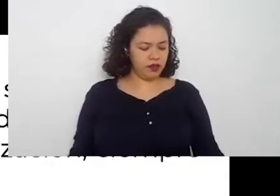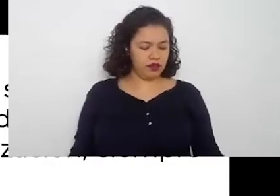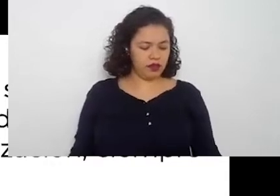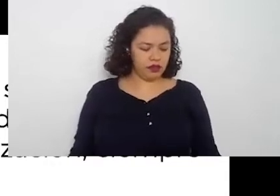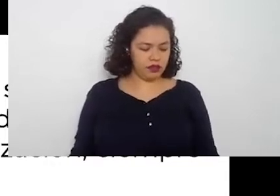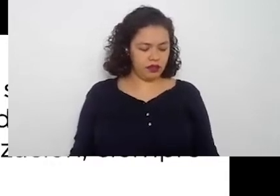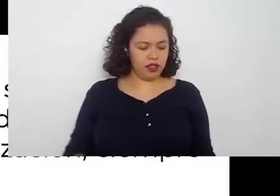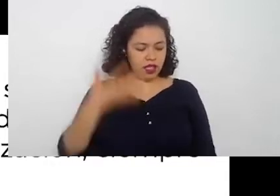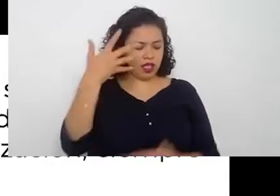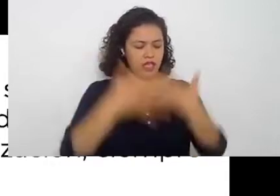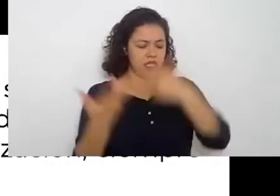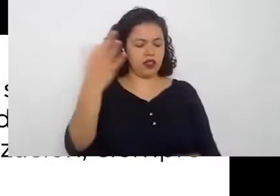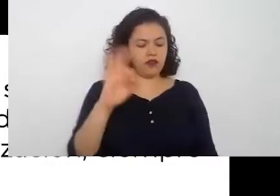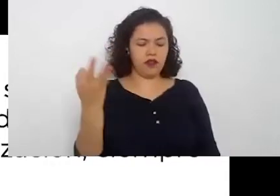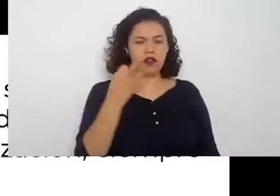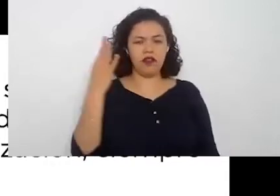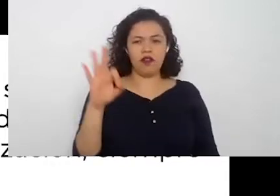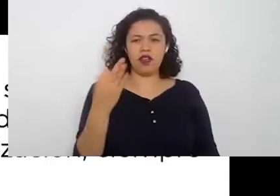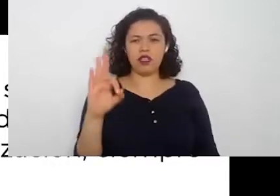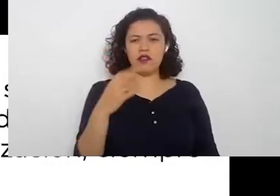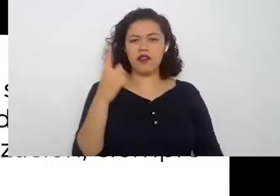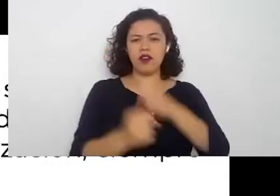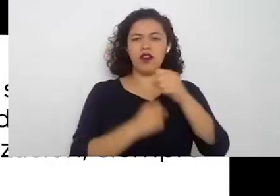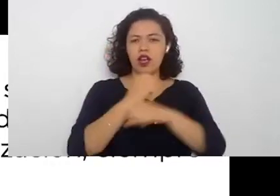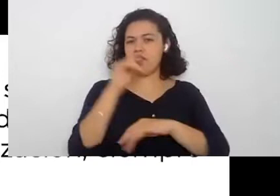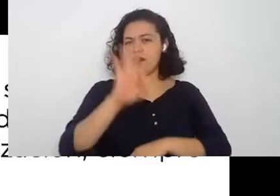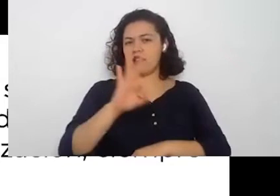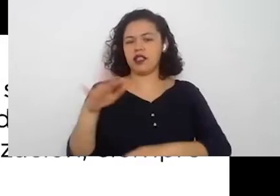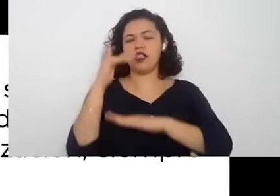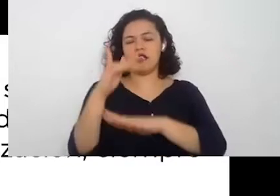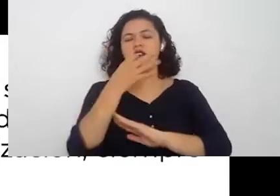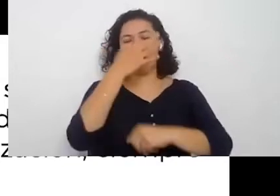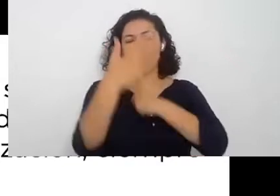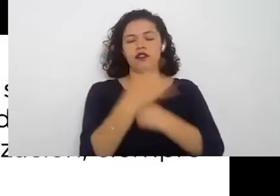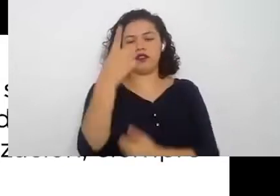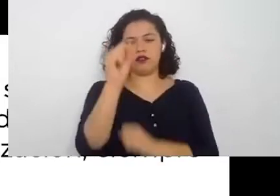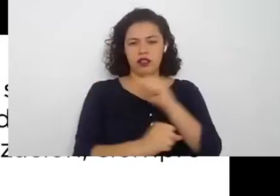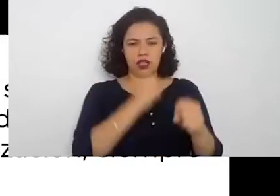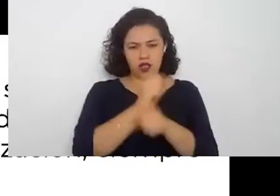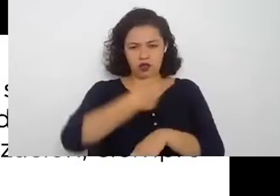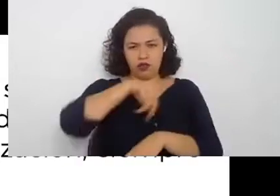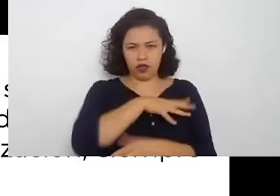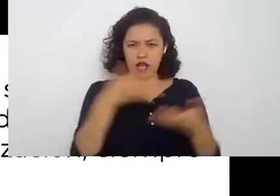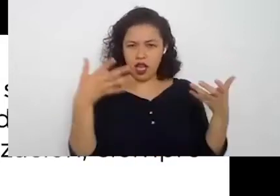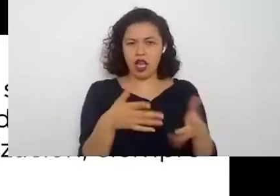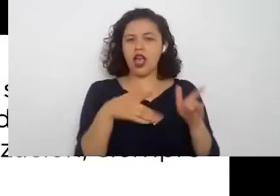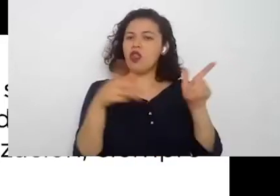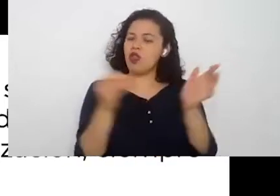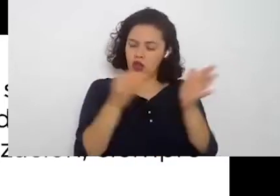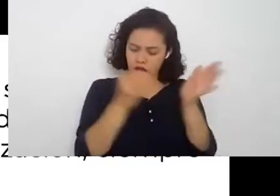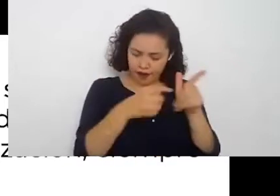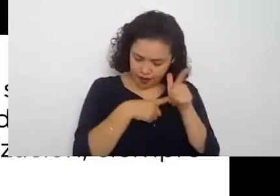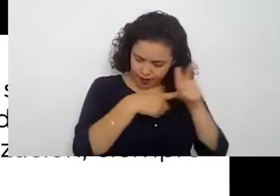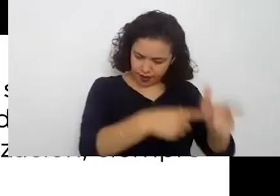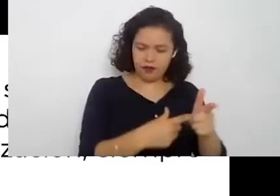15 de febrero nuevamente de cada año su declaración anual. Lo volvemos a, si lo hicimos, seguimos vigentes con la donataria.